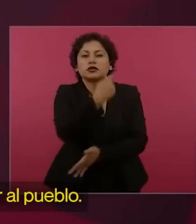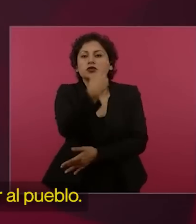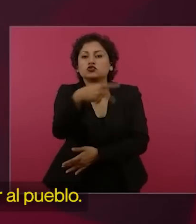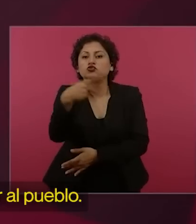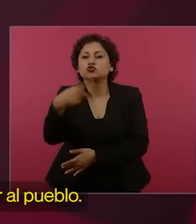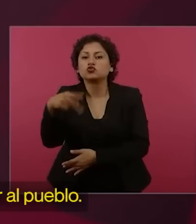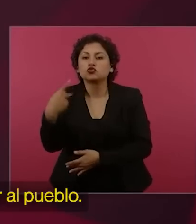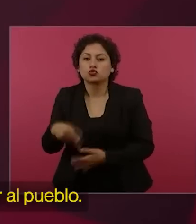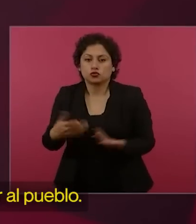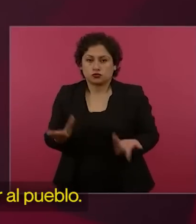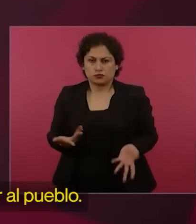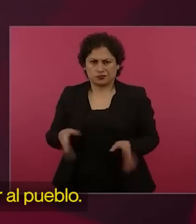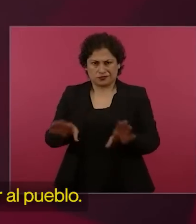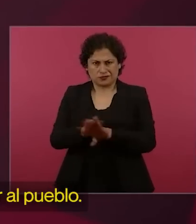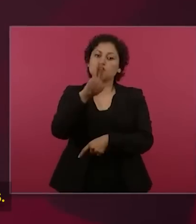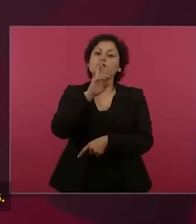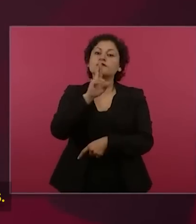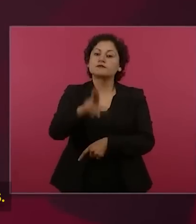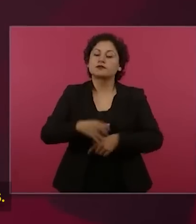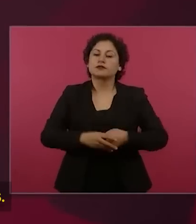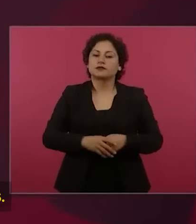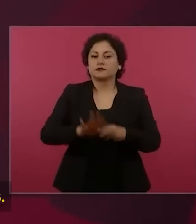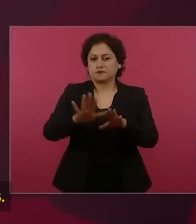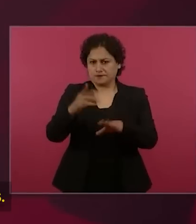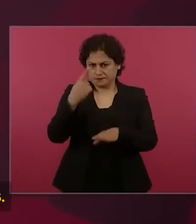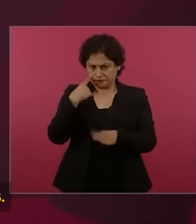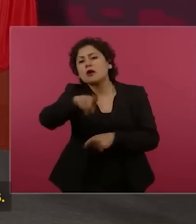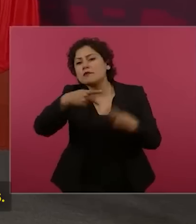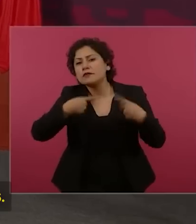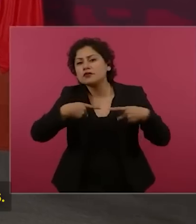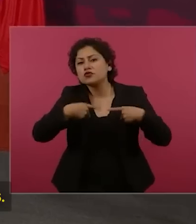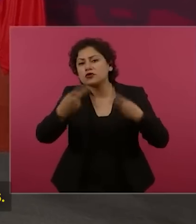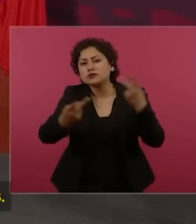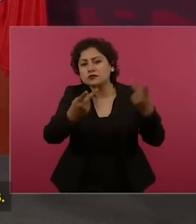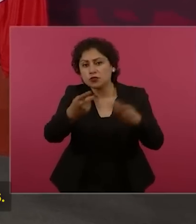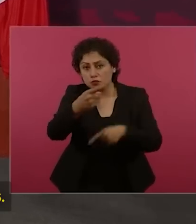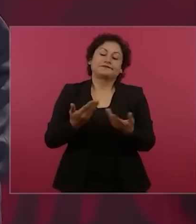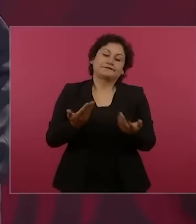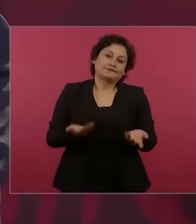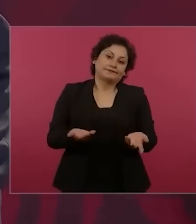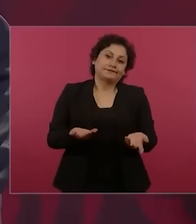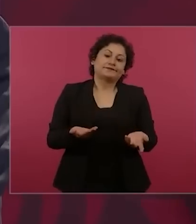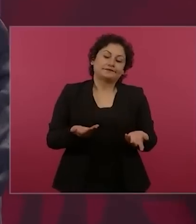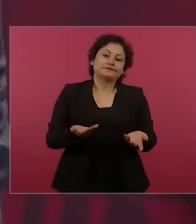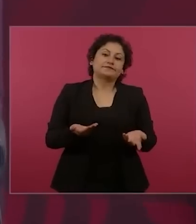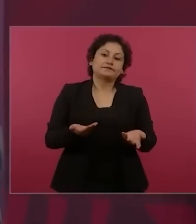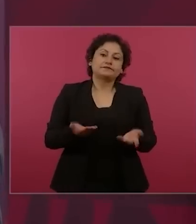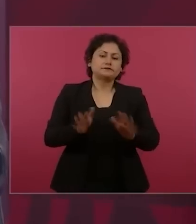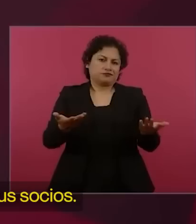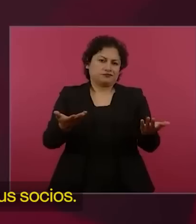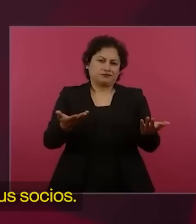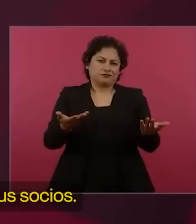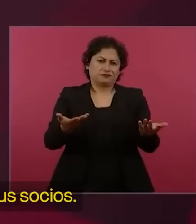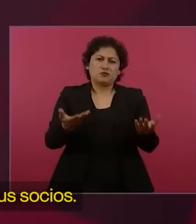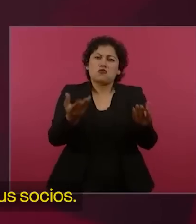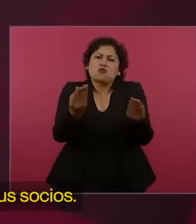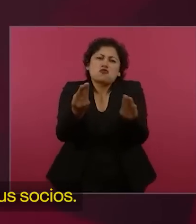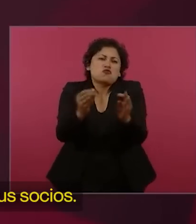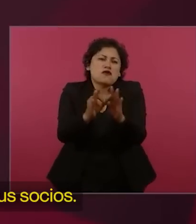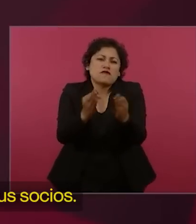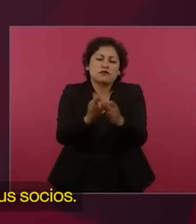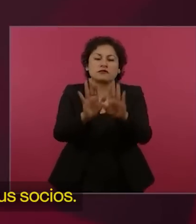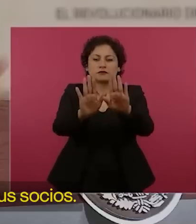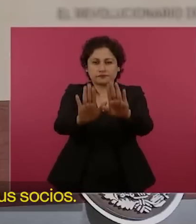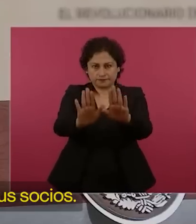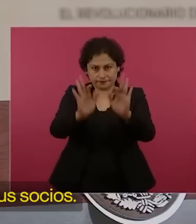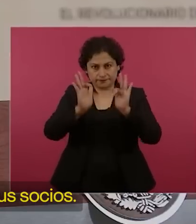esa decisión sin consultar al pueblo? Se le pregunte a la gente si no quieren los libros. La gente va a decidir. Vamos a esperar a ver qué